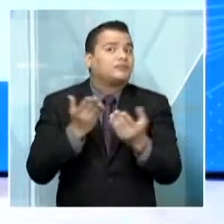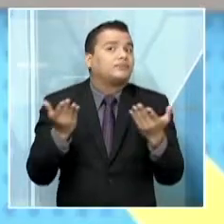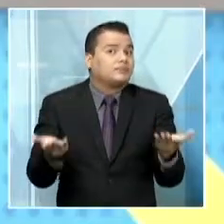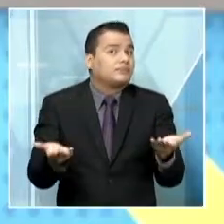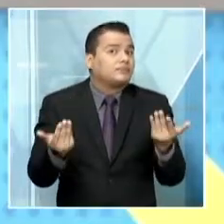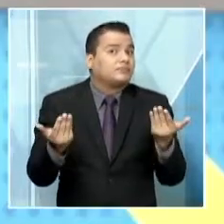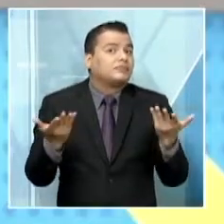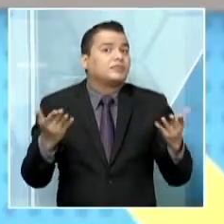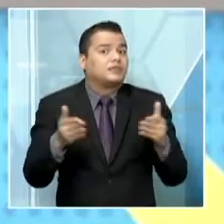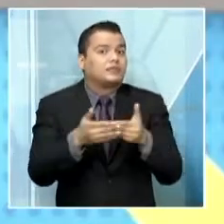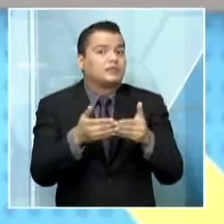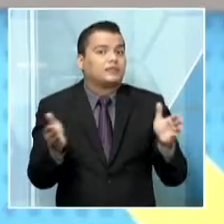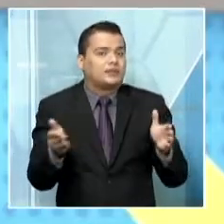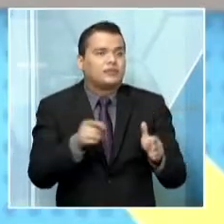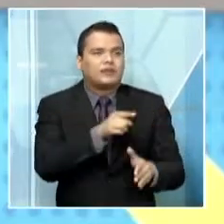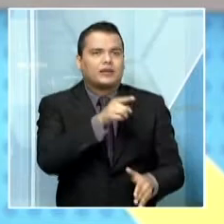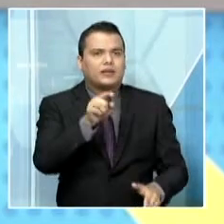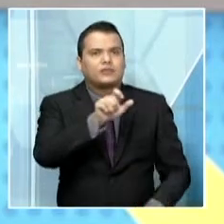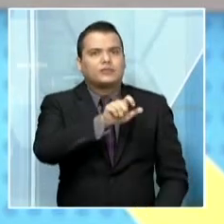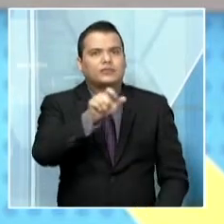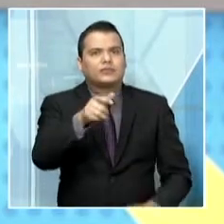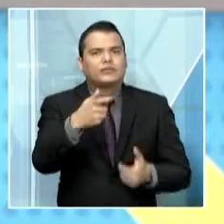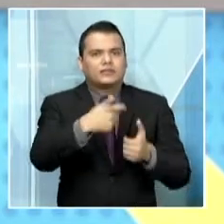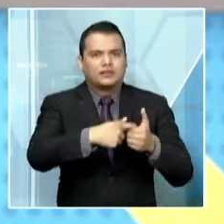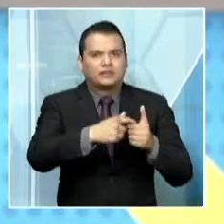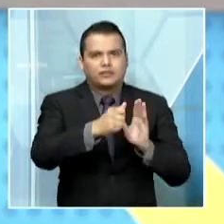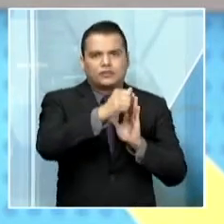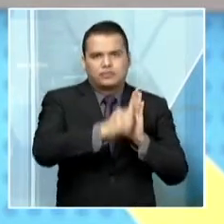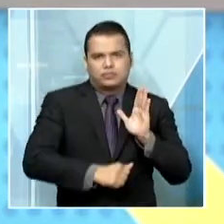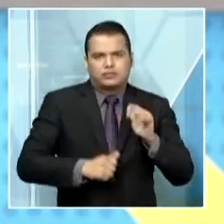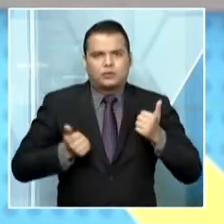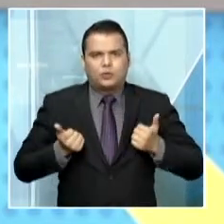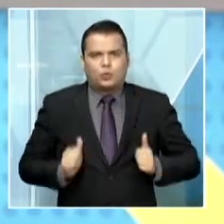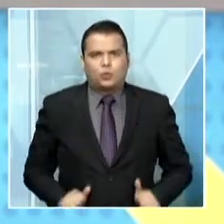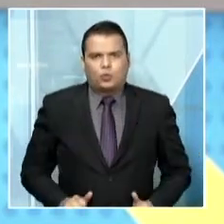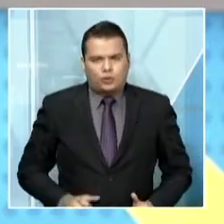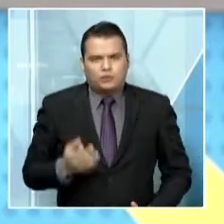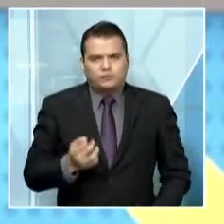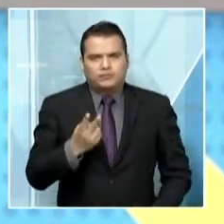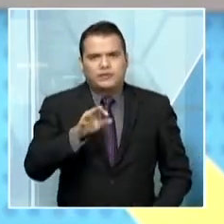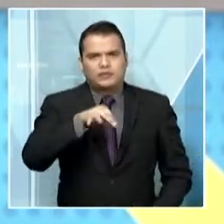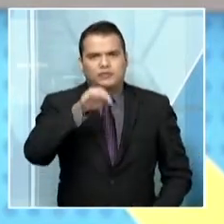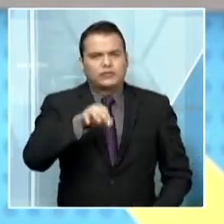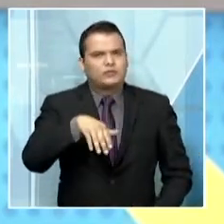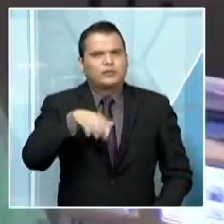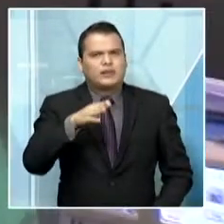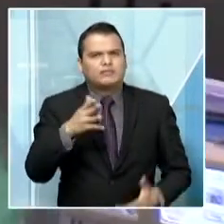en Cali. El 20% de los pacientes que buscan una cirugía estética procede del exterior.